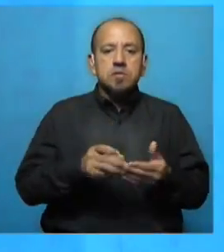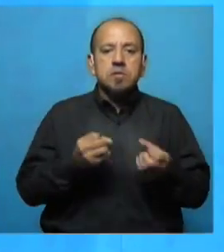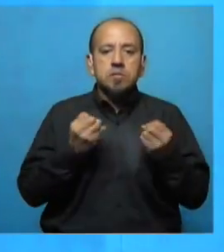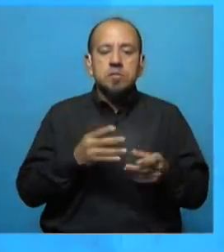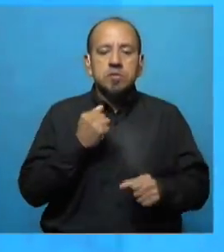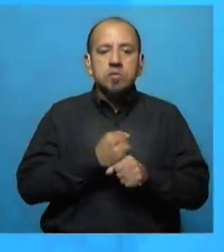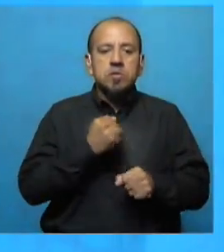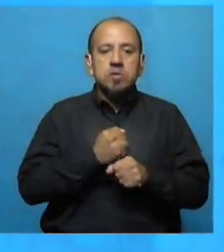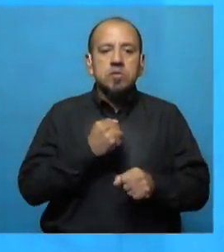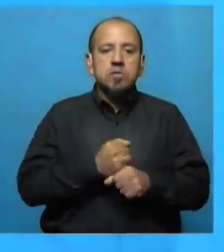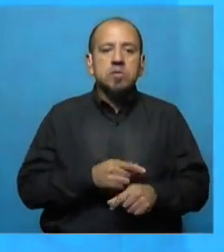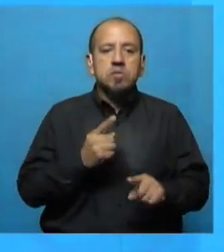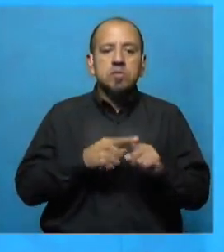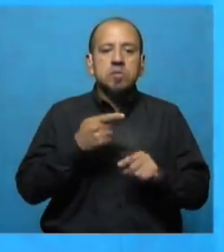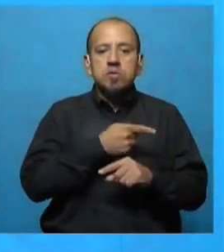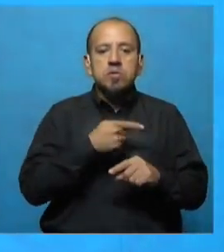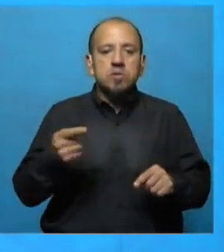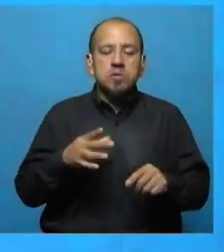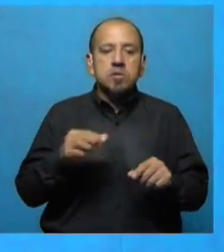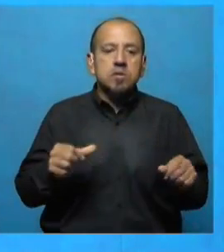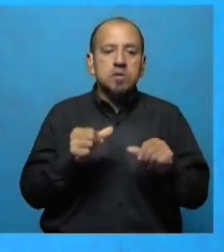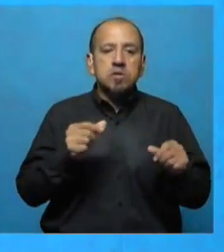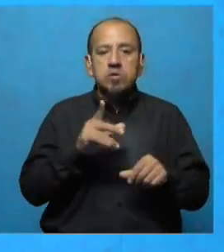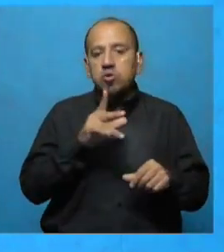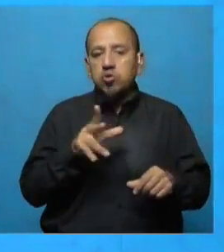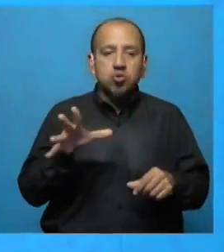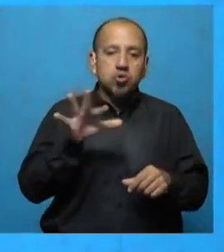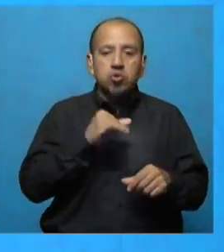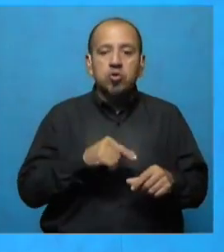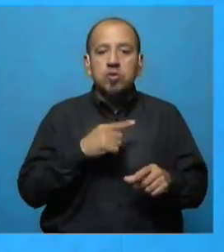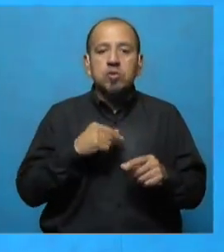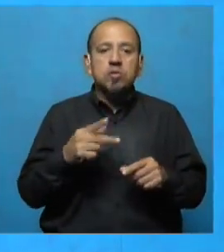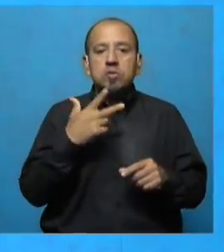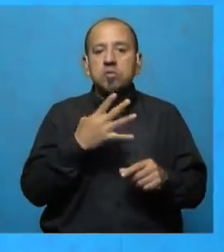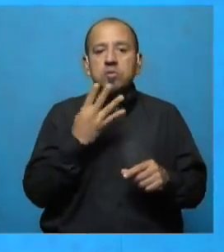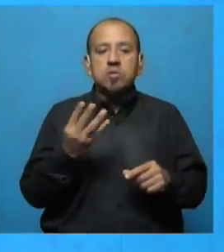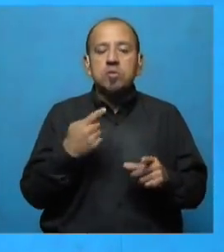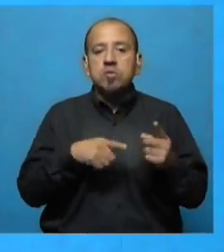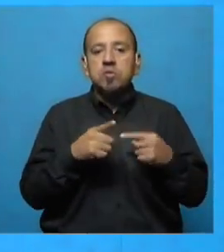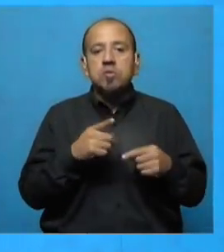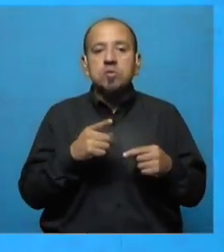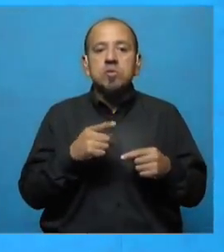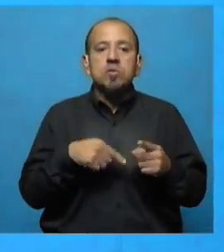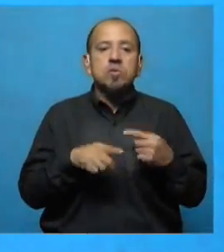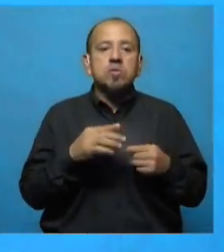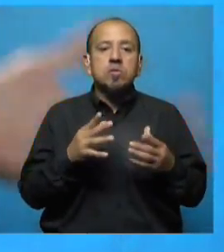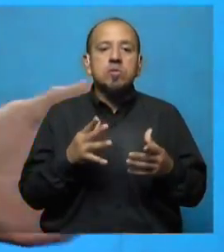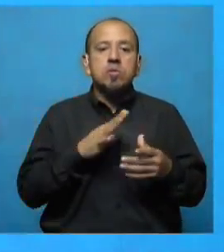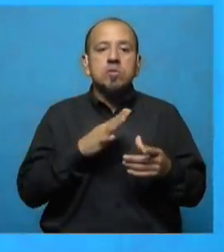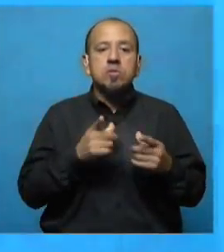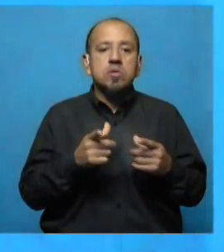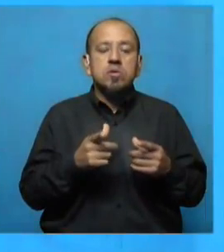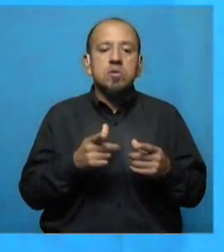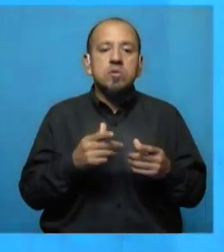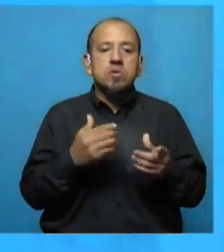es un trabajo semanal que que hay que ir haciéndolo todos los días y capaz que escribiste tres o cuatro que estaban buenísimos pero ya que quedaron y los tenés que descartar